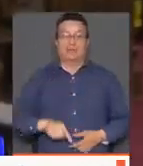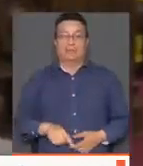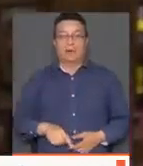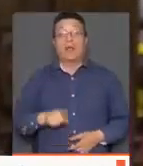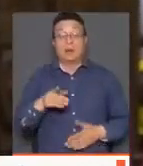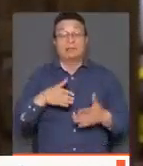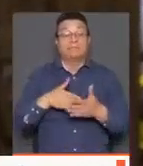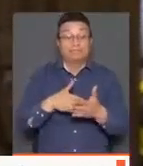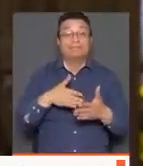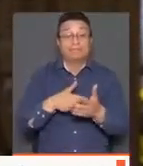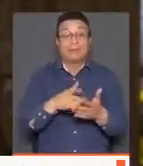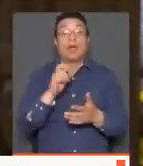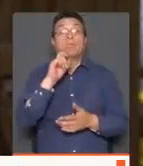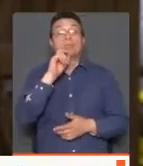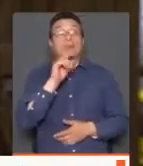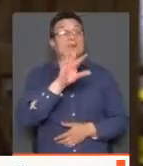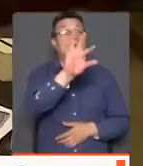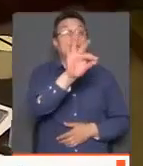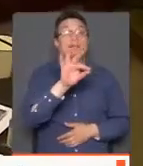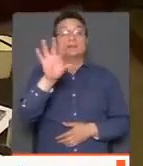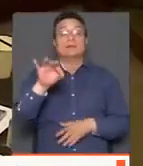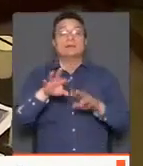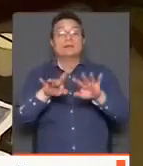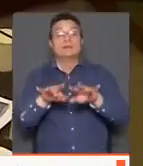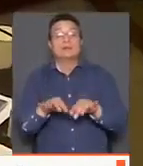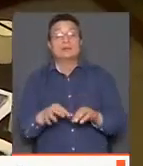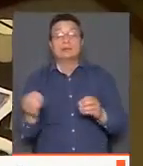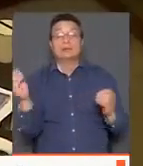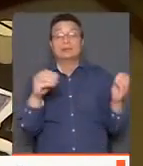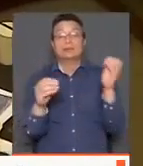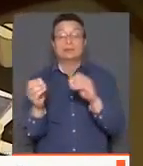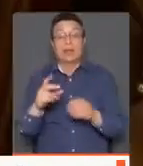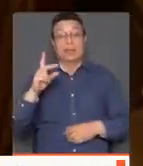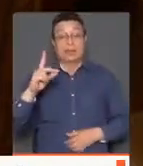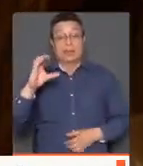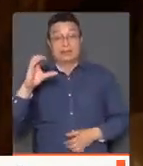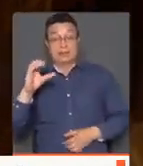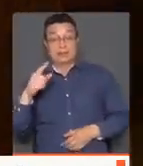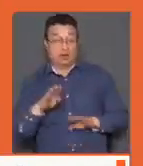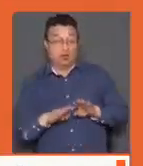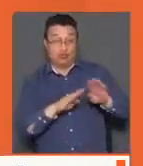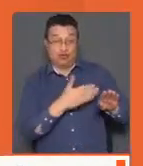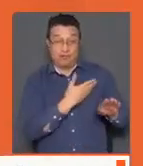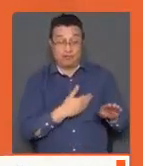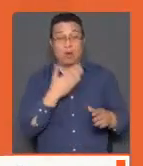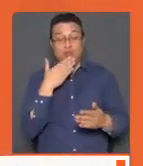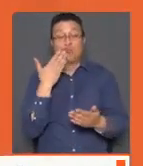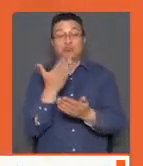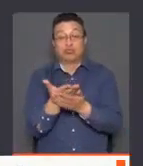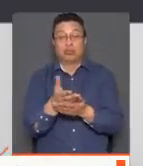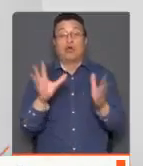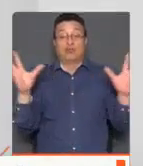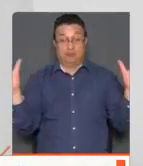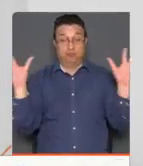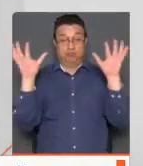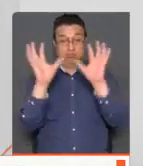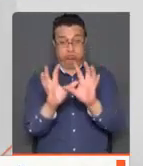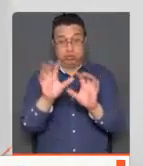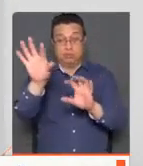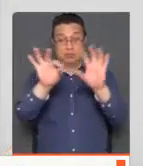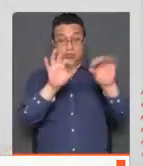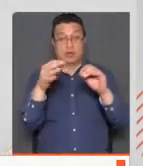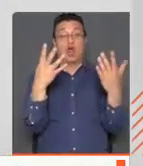la composición del órgano redactor. La DC y el oficialismo propusieron un cabildo constituyente compuesto por